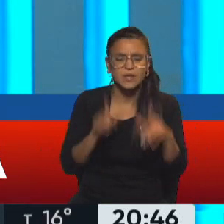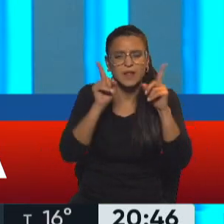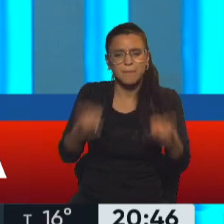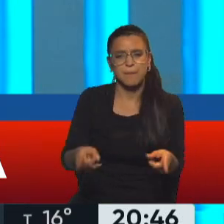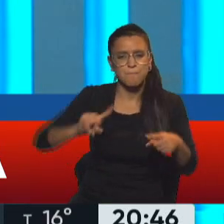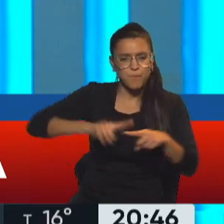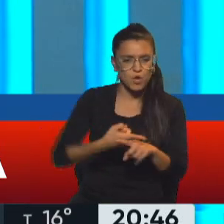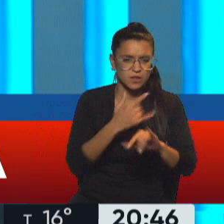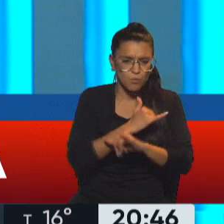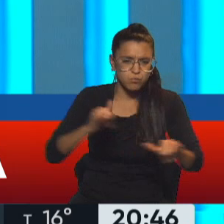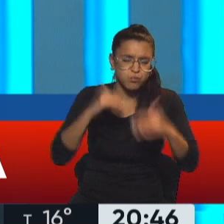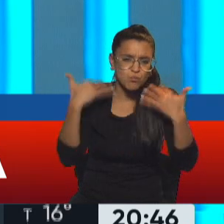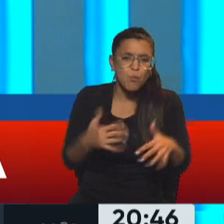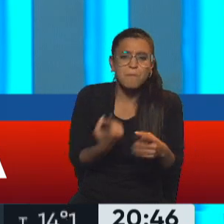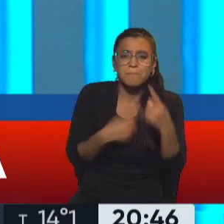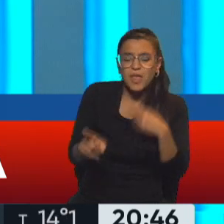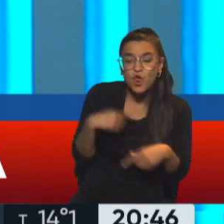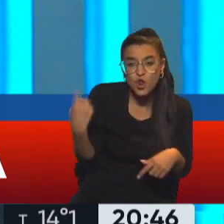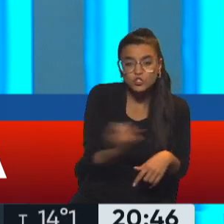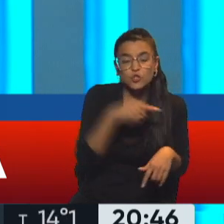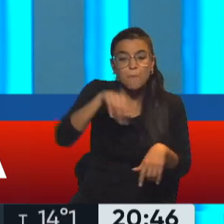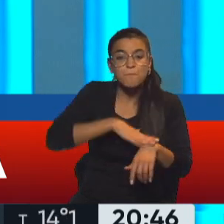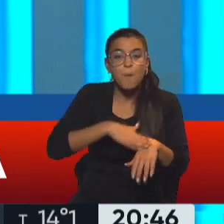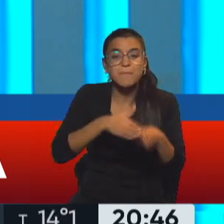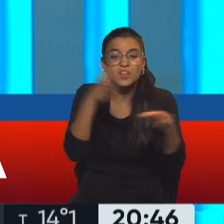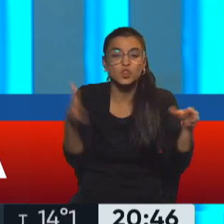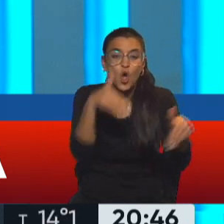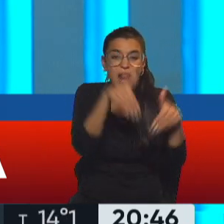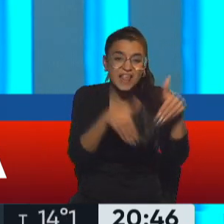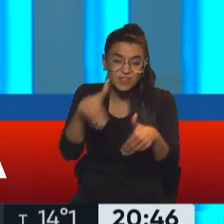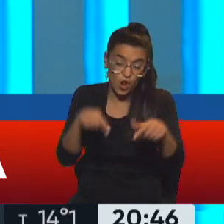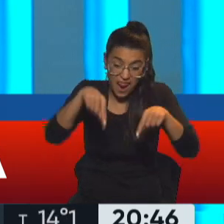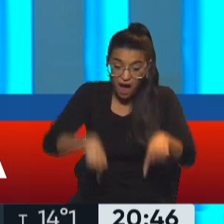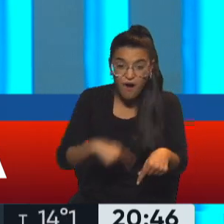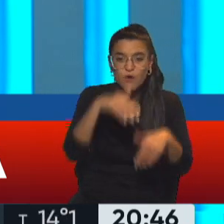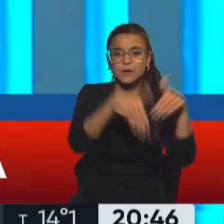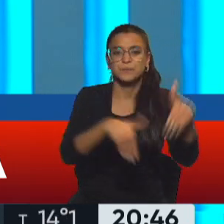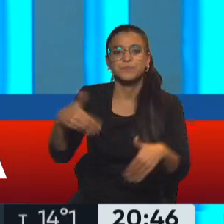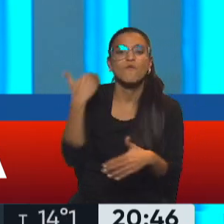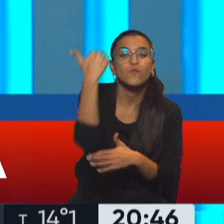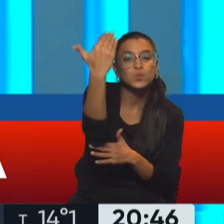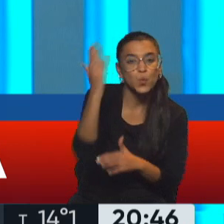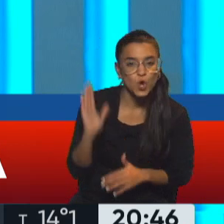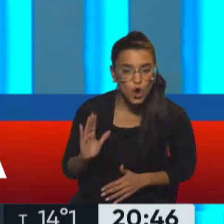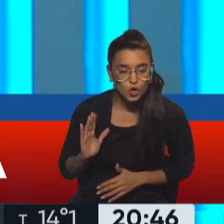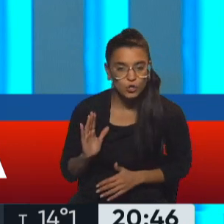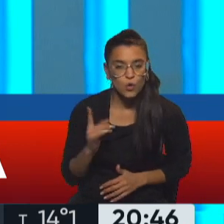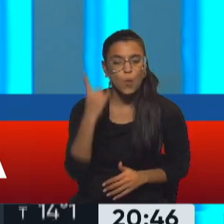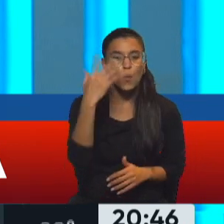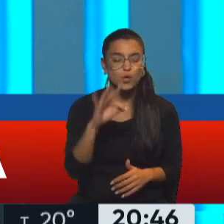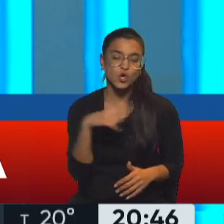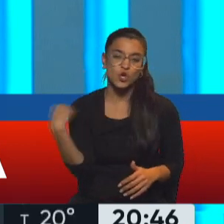de políticos, pero estamos en un momento electoral y en las elecciones se vota futuro. Lo único que